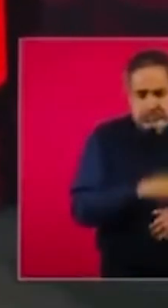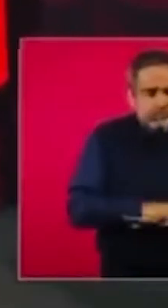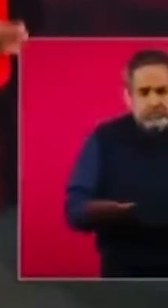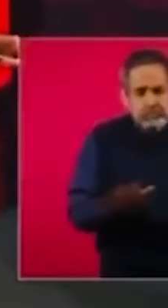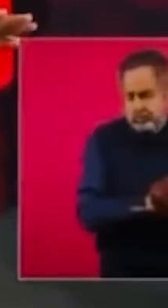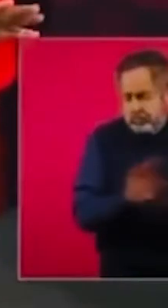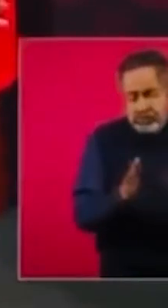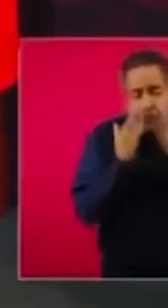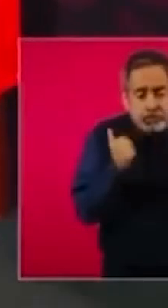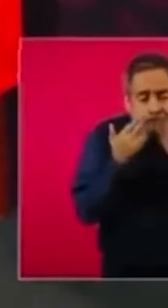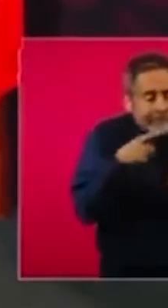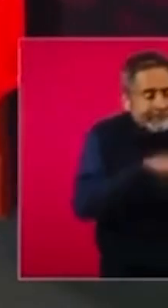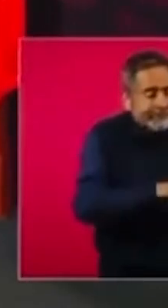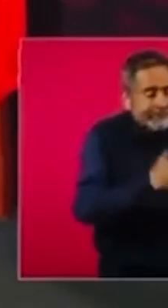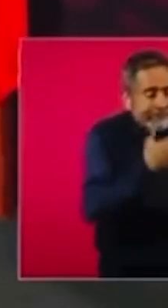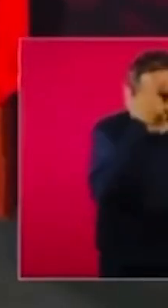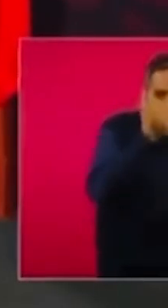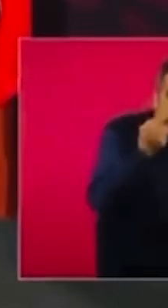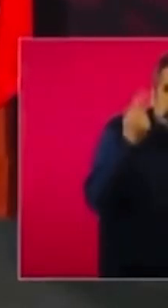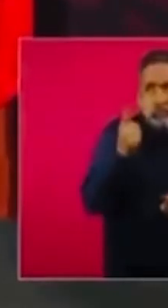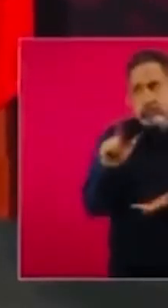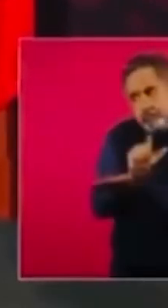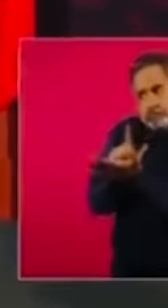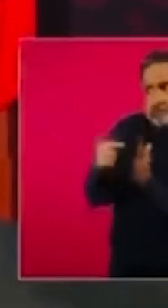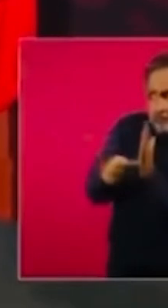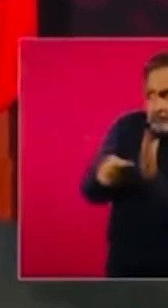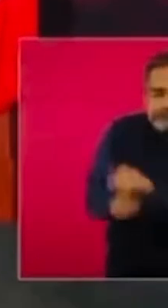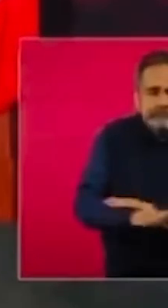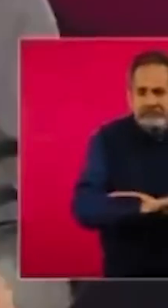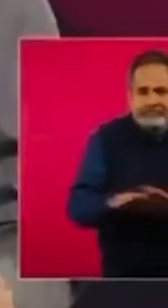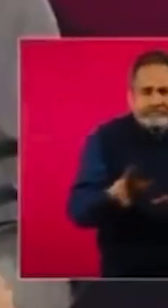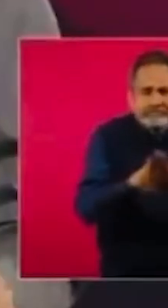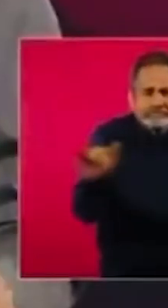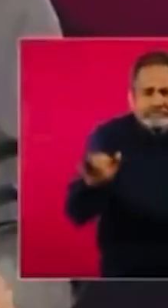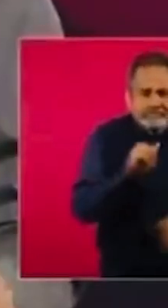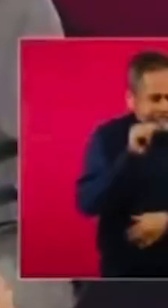existe ningún fundamento legal.